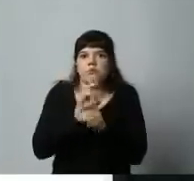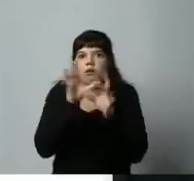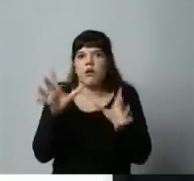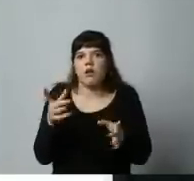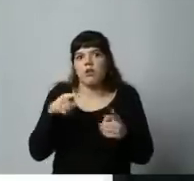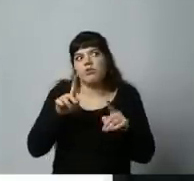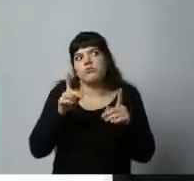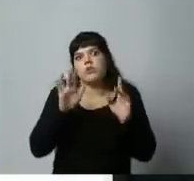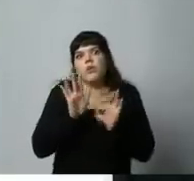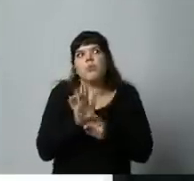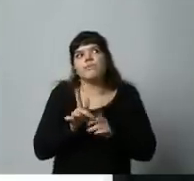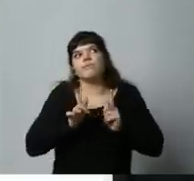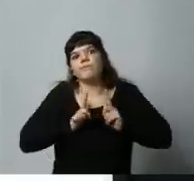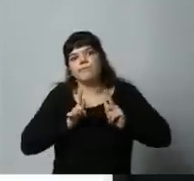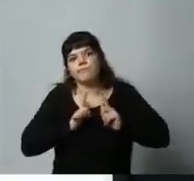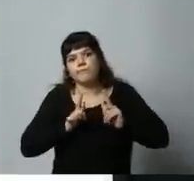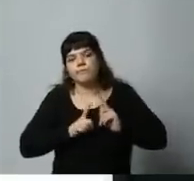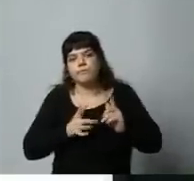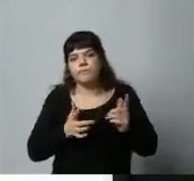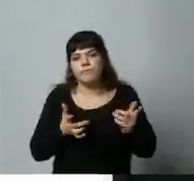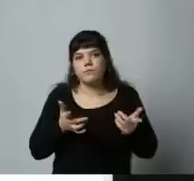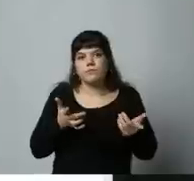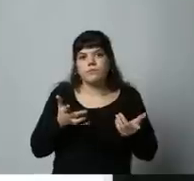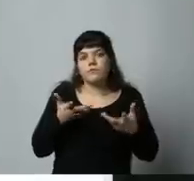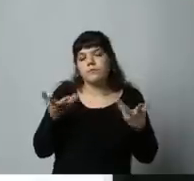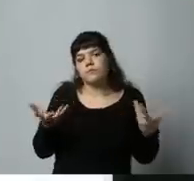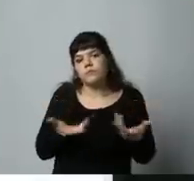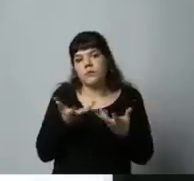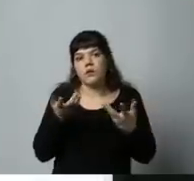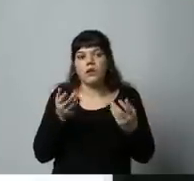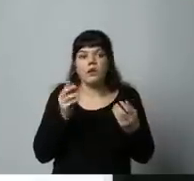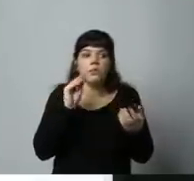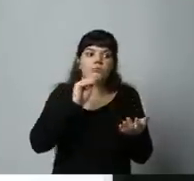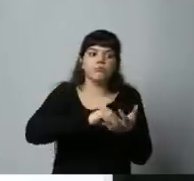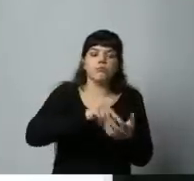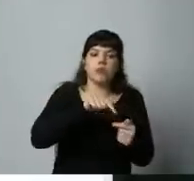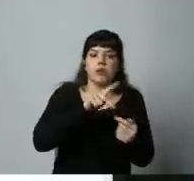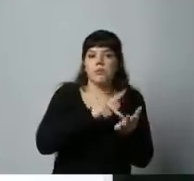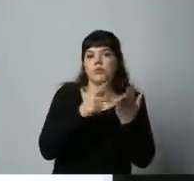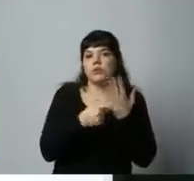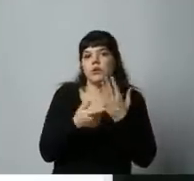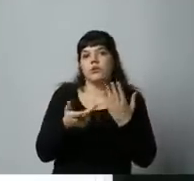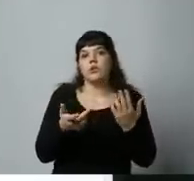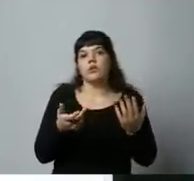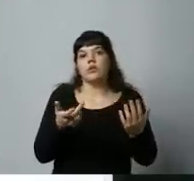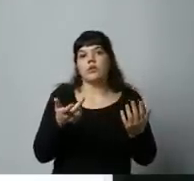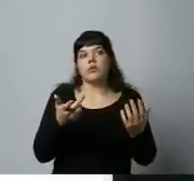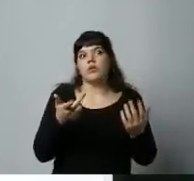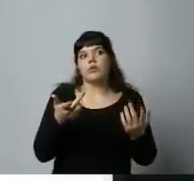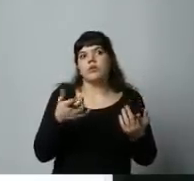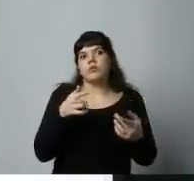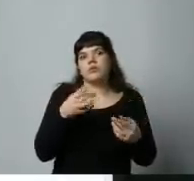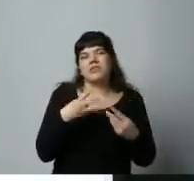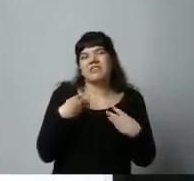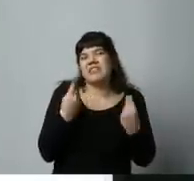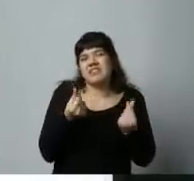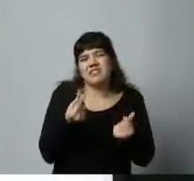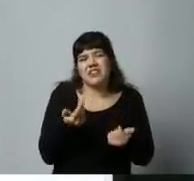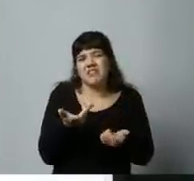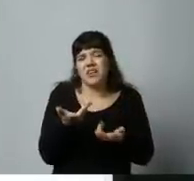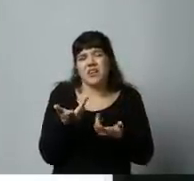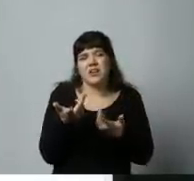digo este bueno han colocado estos proyectos absolutamente sensibles